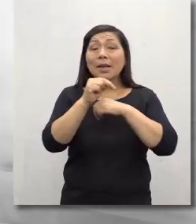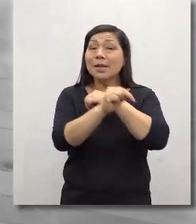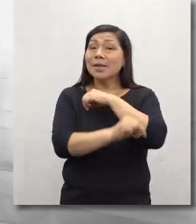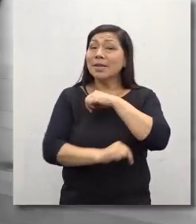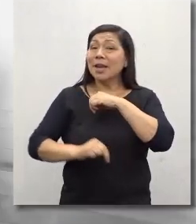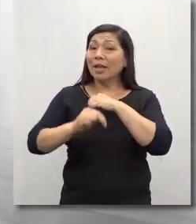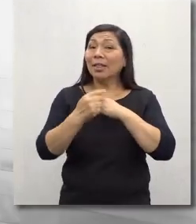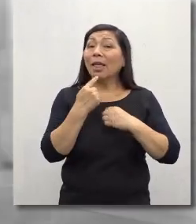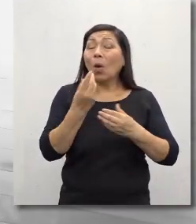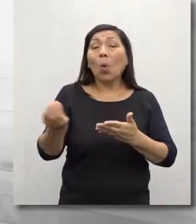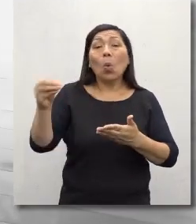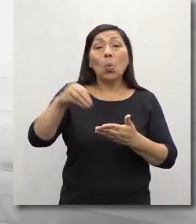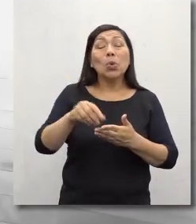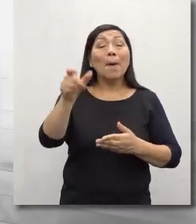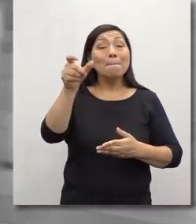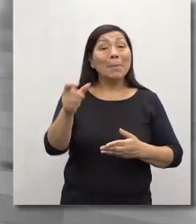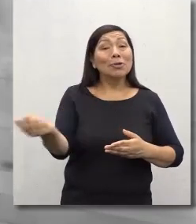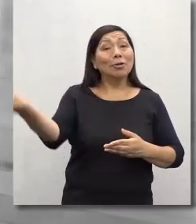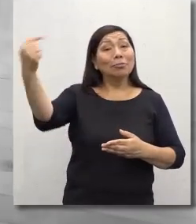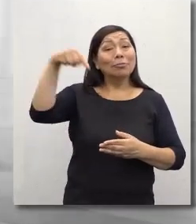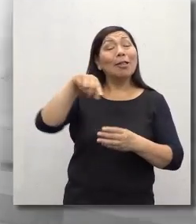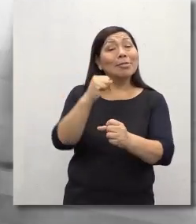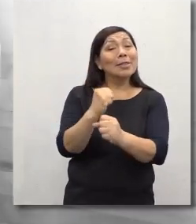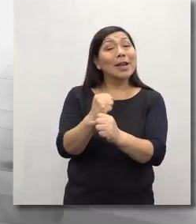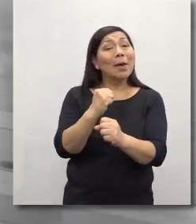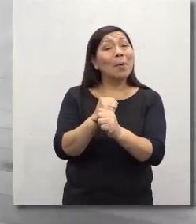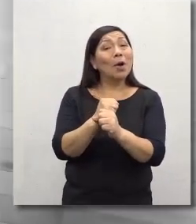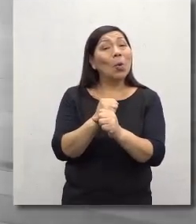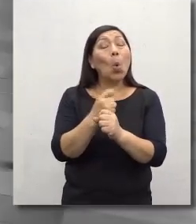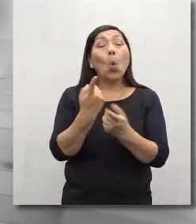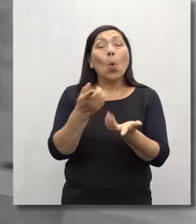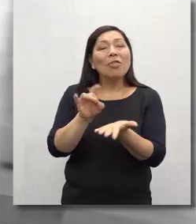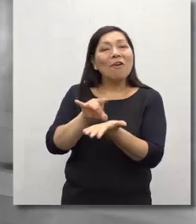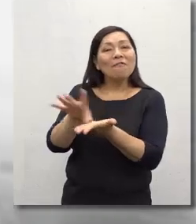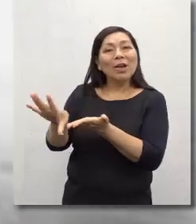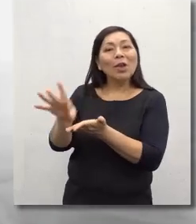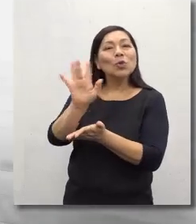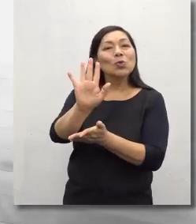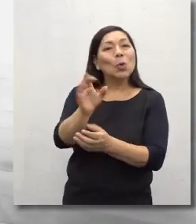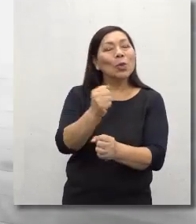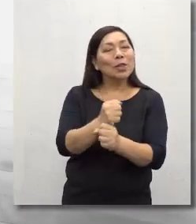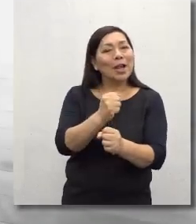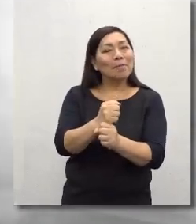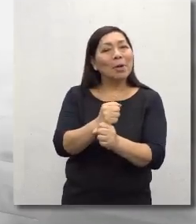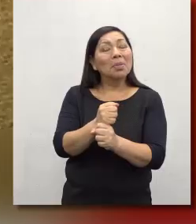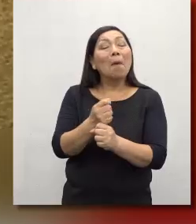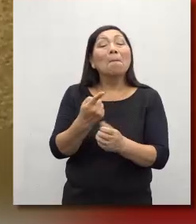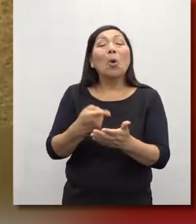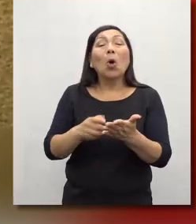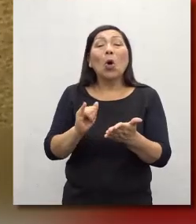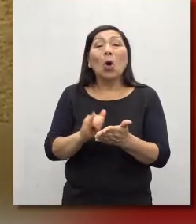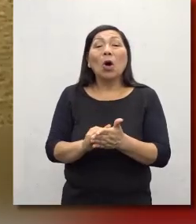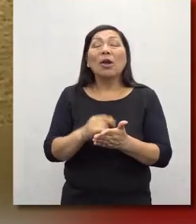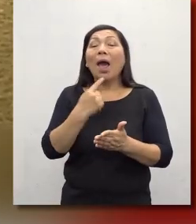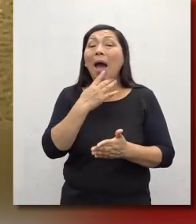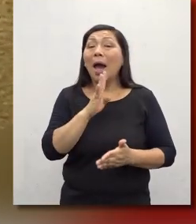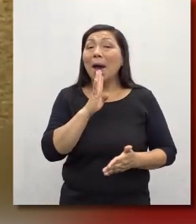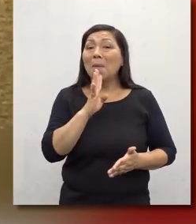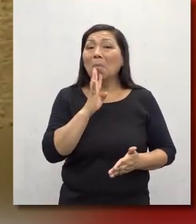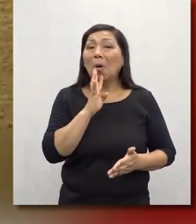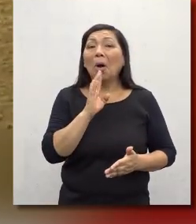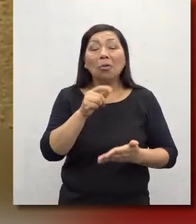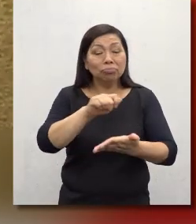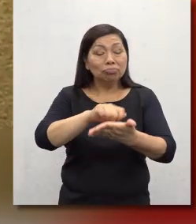Nacional reponer a uno de sus trabajadores, al cual había despedido, entre otras razones, por haber declarado